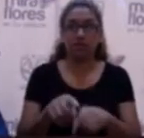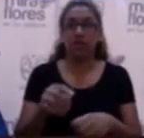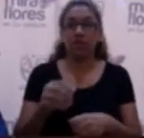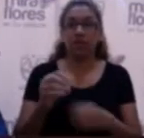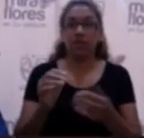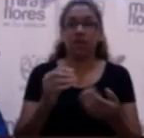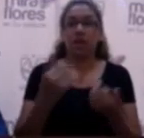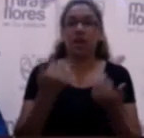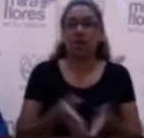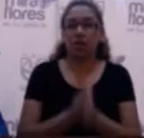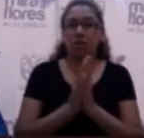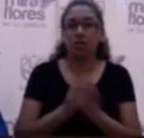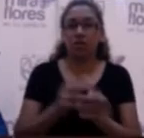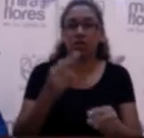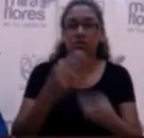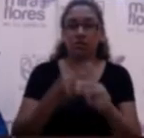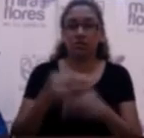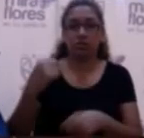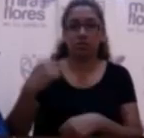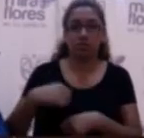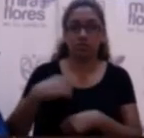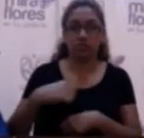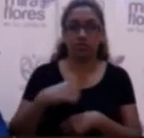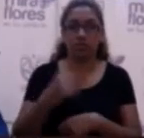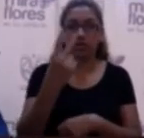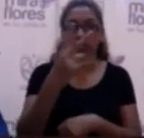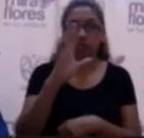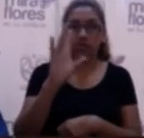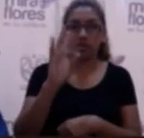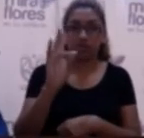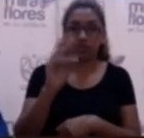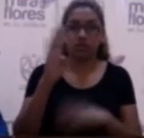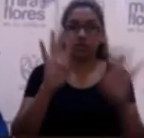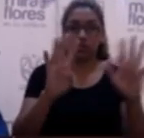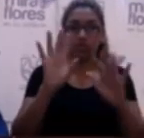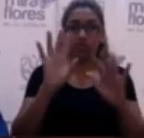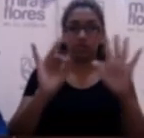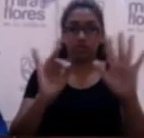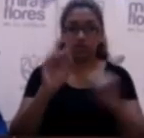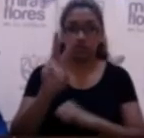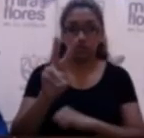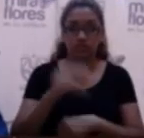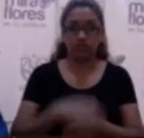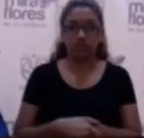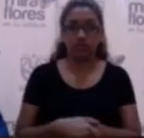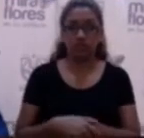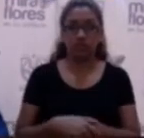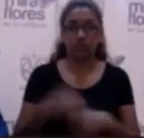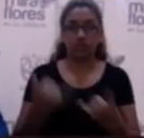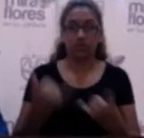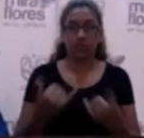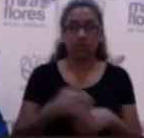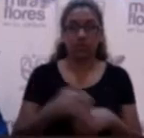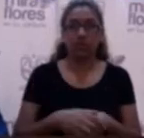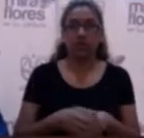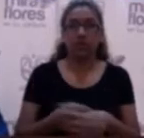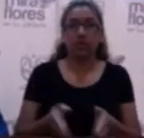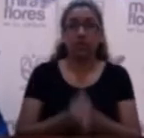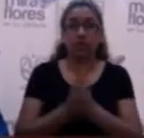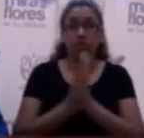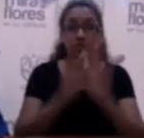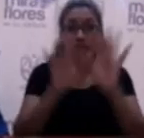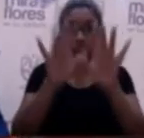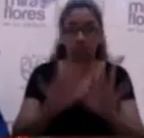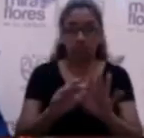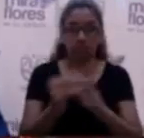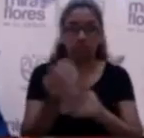los días 21 al 31 de diciembre del 2017 por motivos personales y en virtud a lo dispuesto en la Ley Orgánica